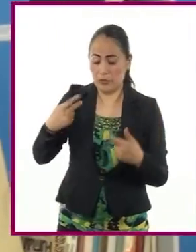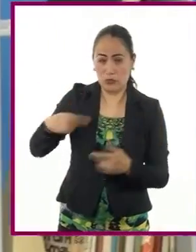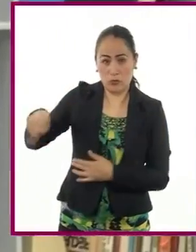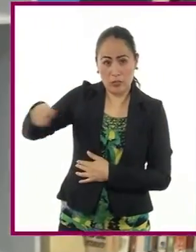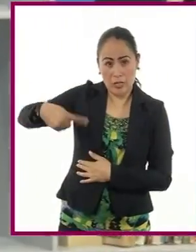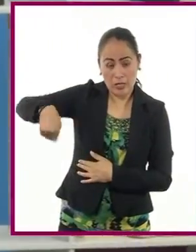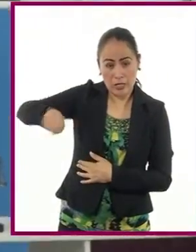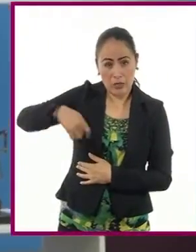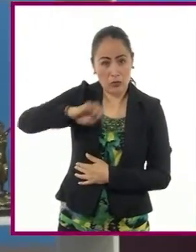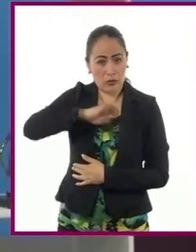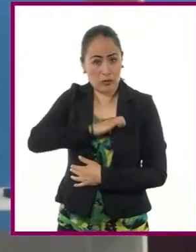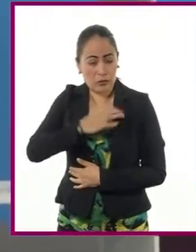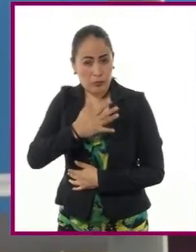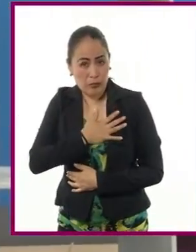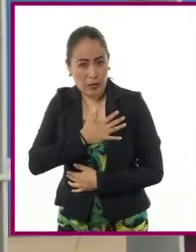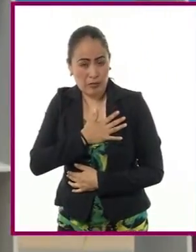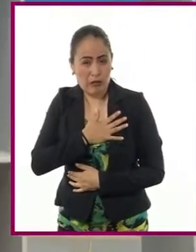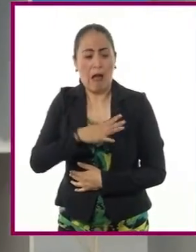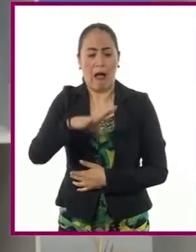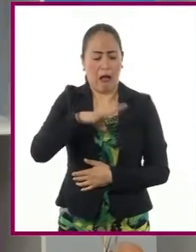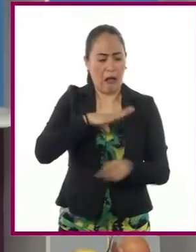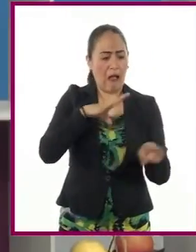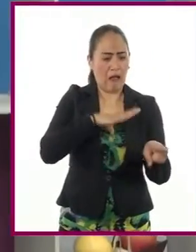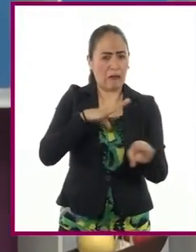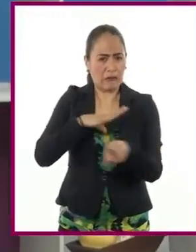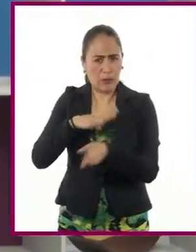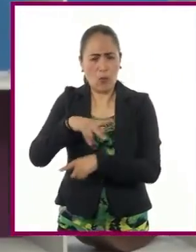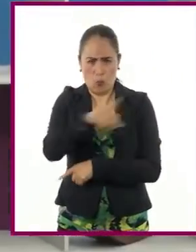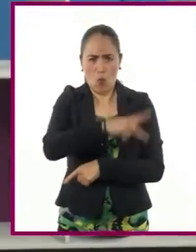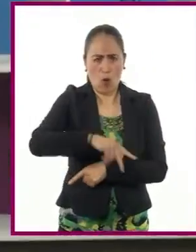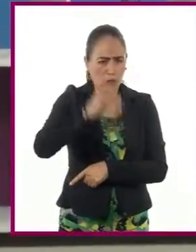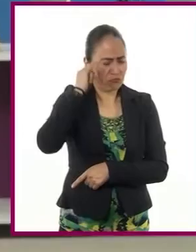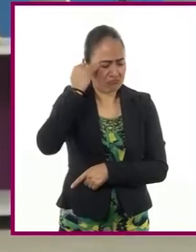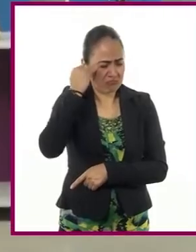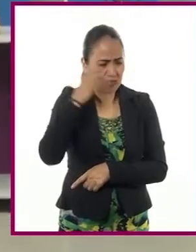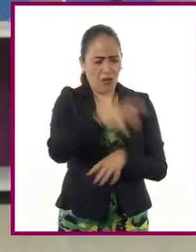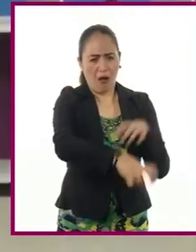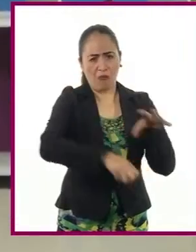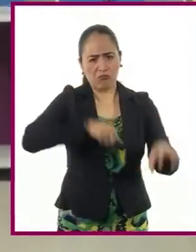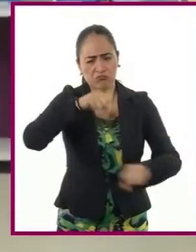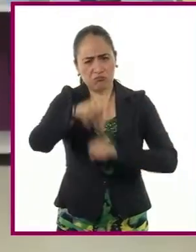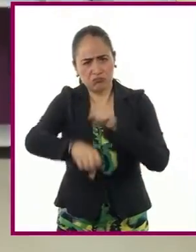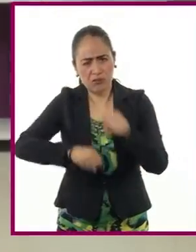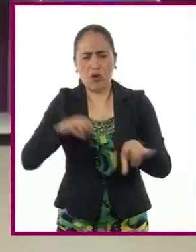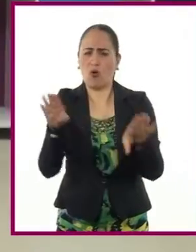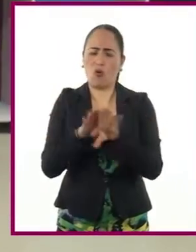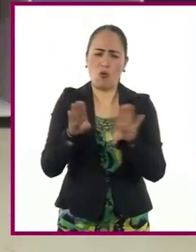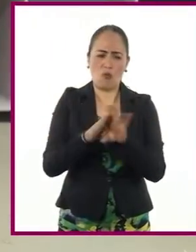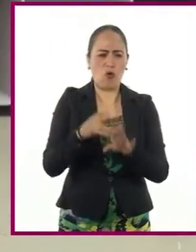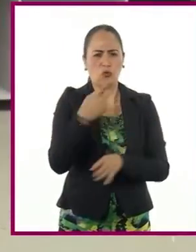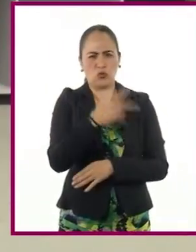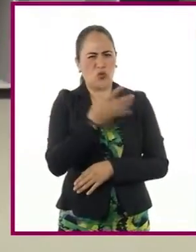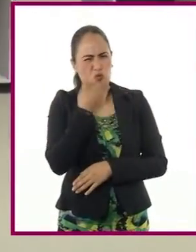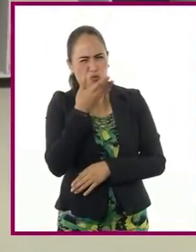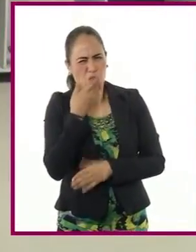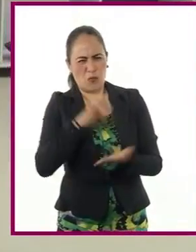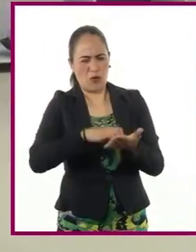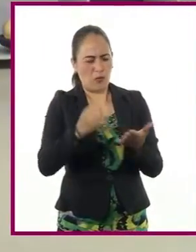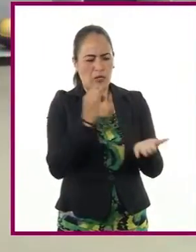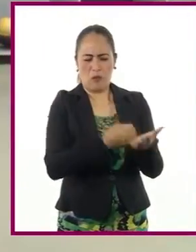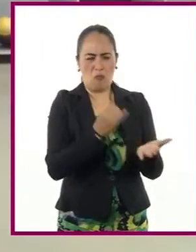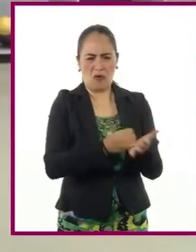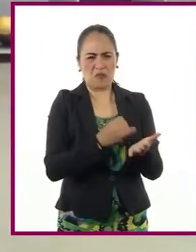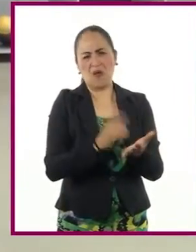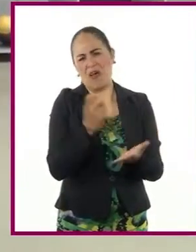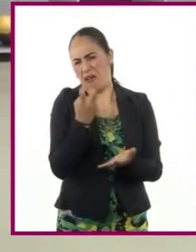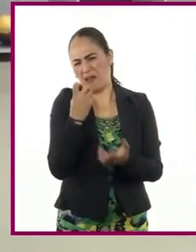únicamente retomaron lo que ya existía entre los pueblos indígenas, como era el pago de tributo. Para los conquistadores fue